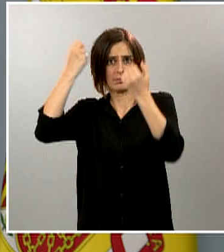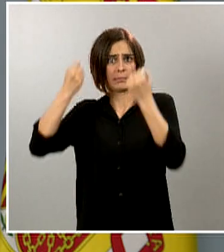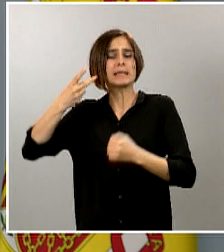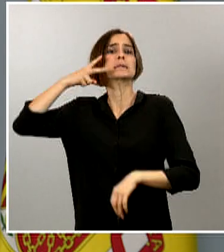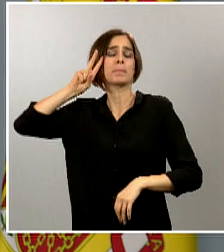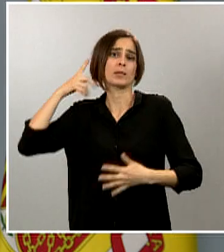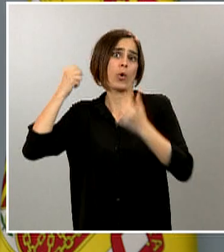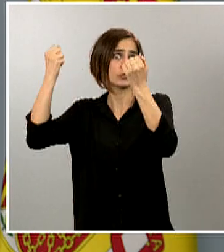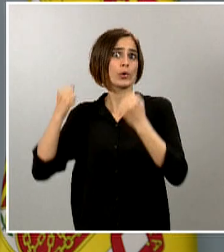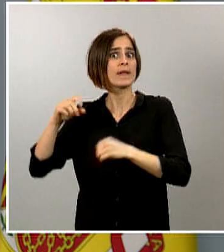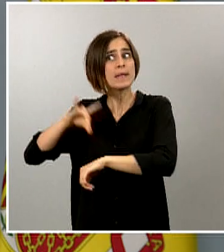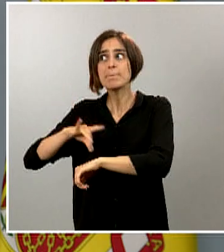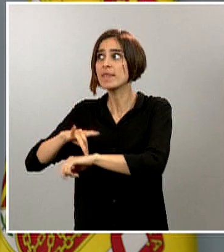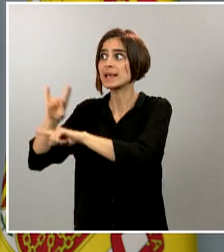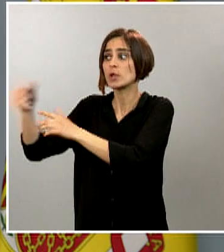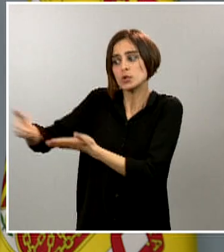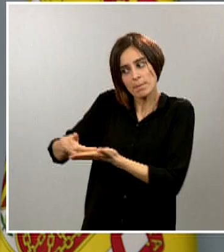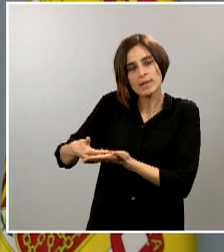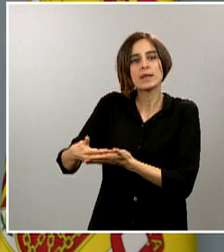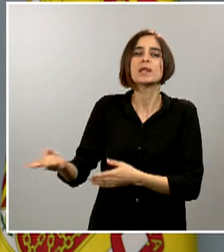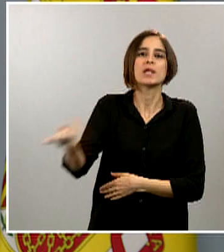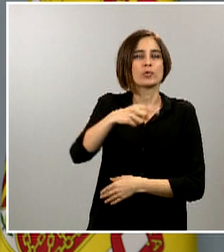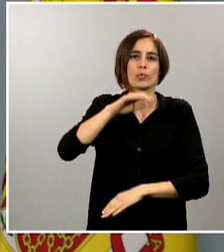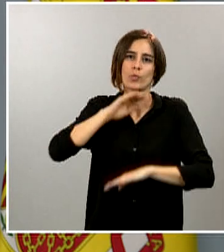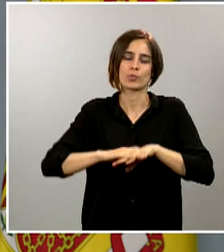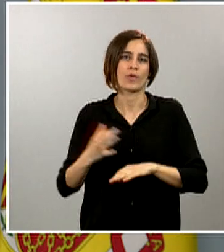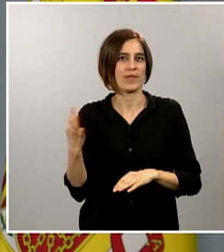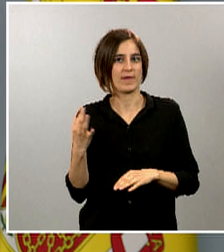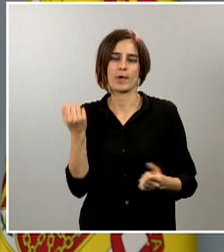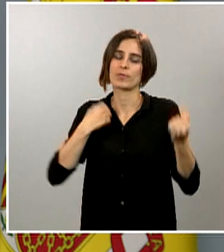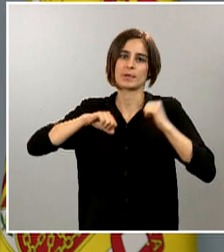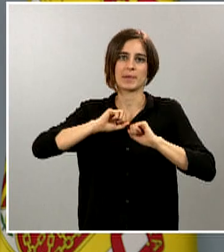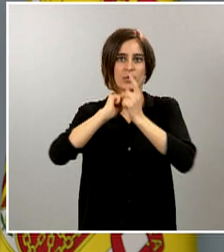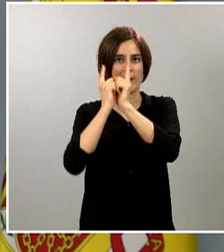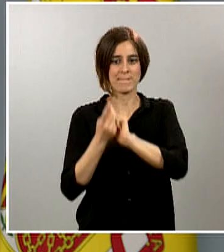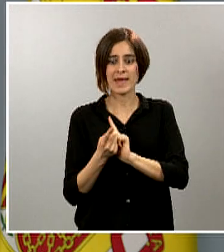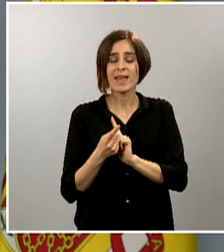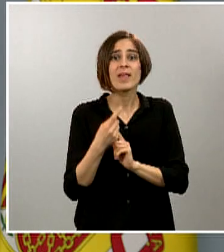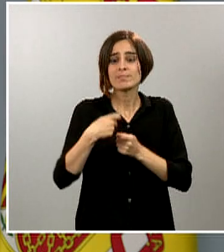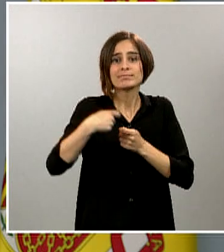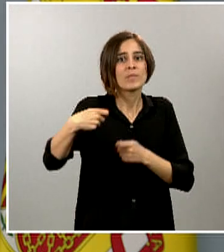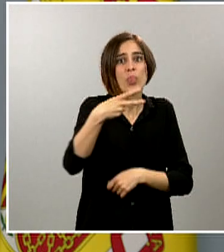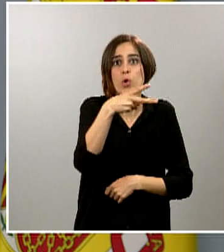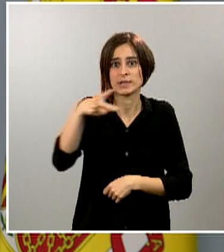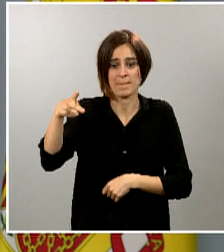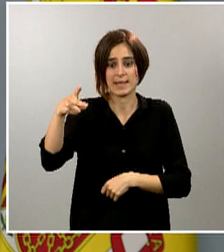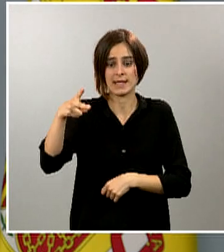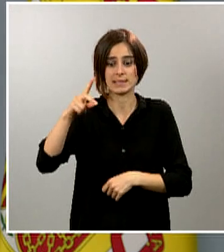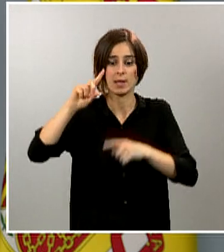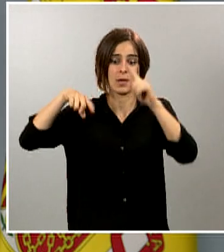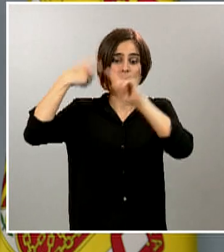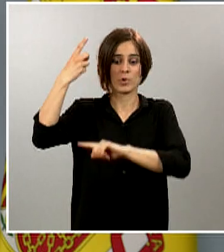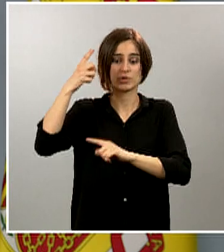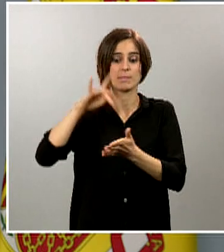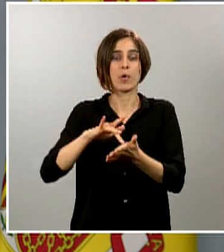el comportamiento de todos nosotros. 2 semanas más a partir del próximo día 12 de abril,